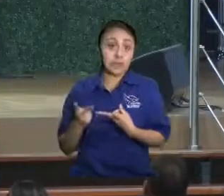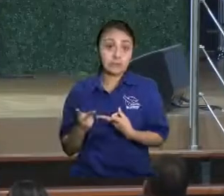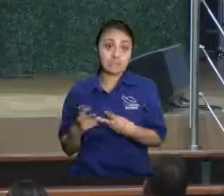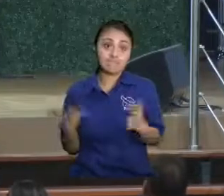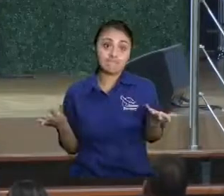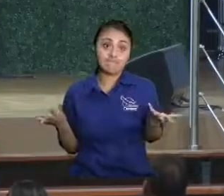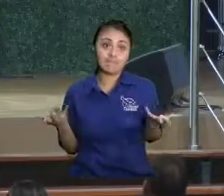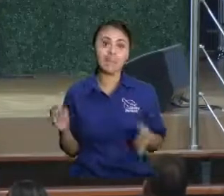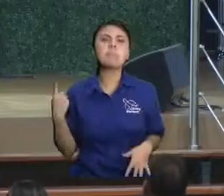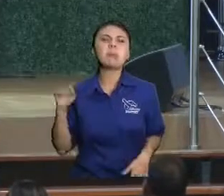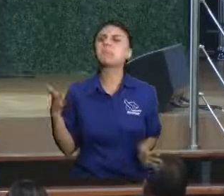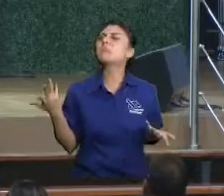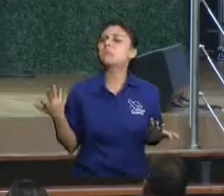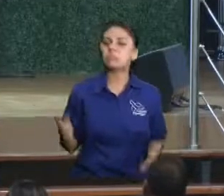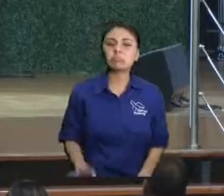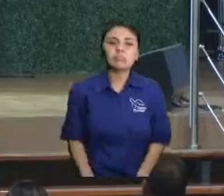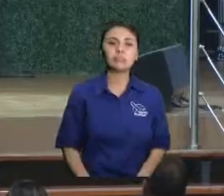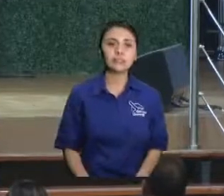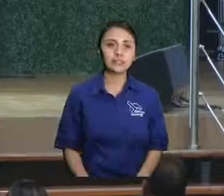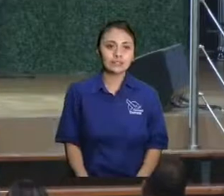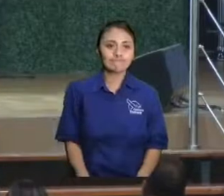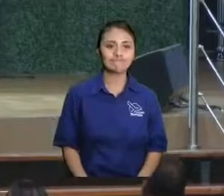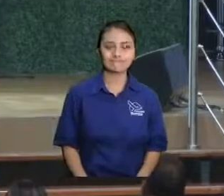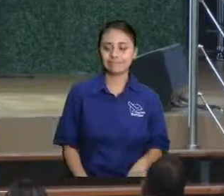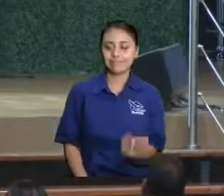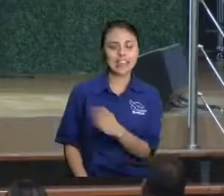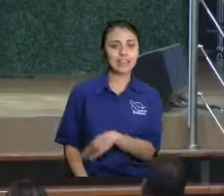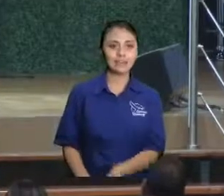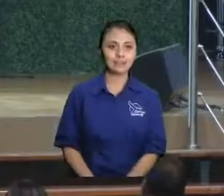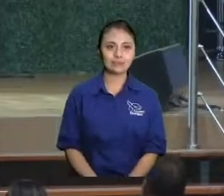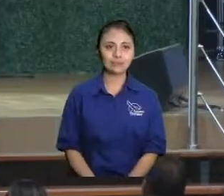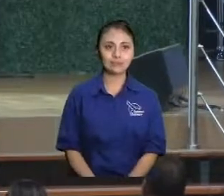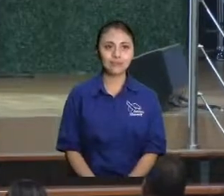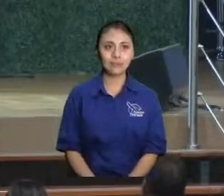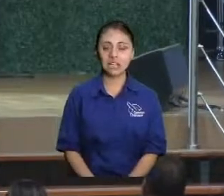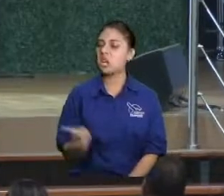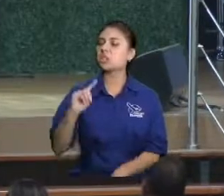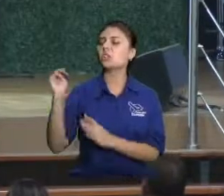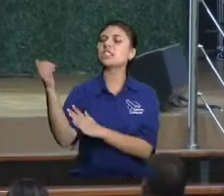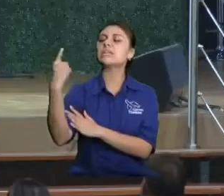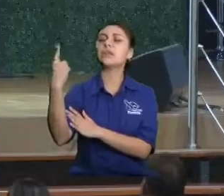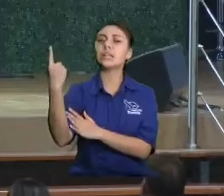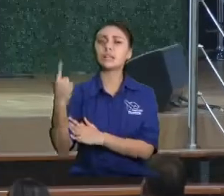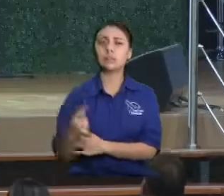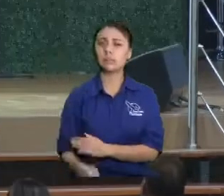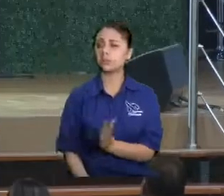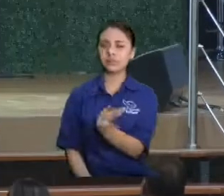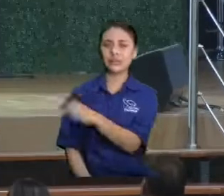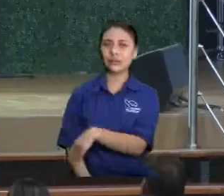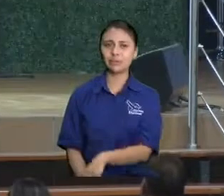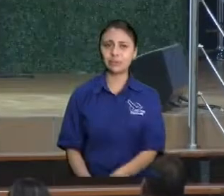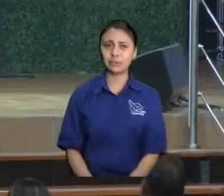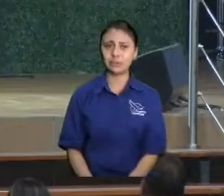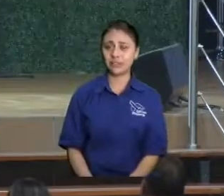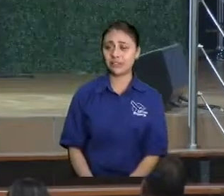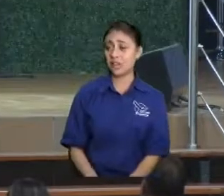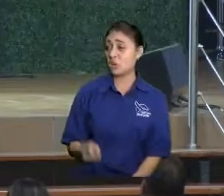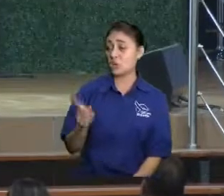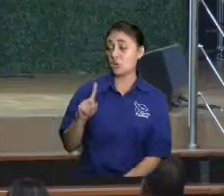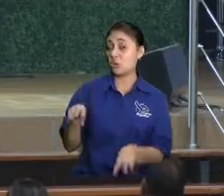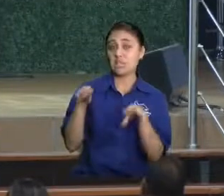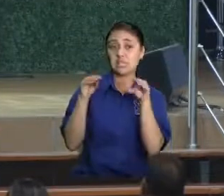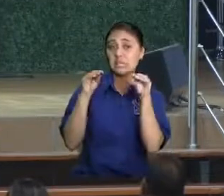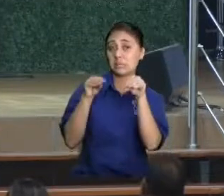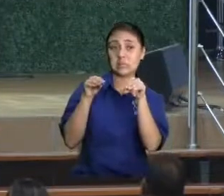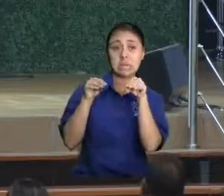Que no vayan. ¿Para qué? ¿Para qué van a ir ahí? ¿Acaso les van a enseñar inglés, alemán, informática ahí?